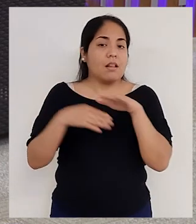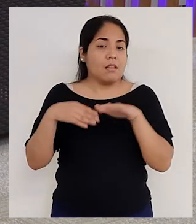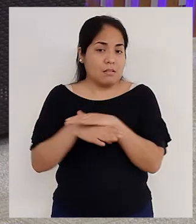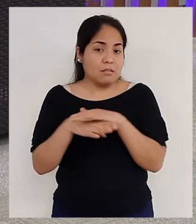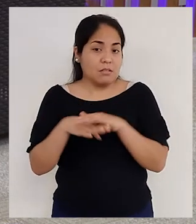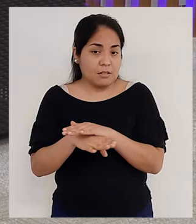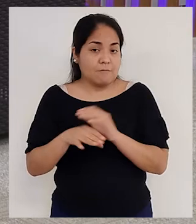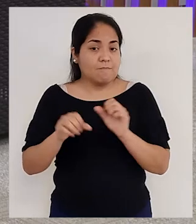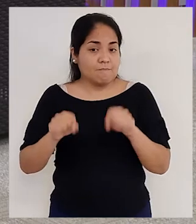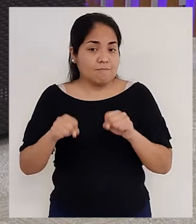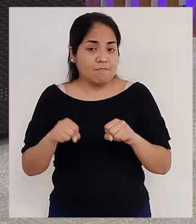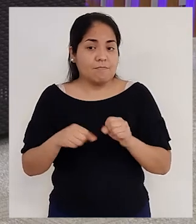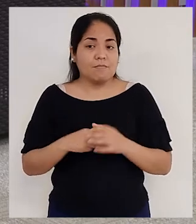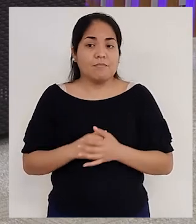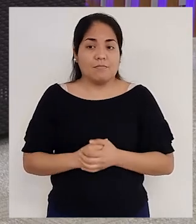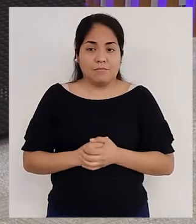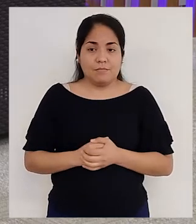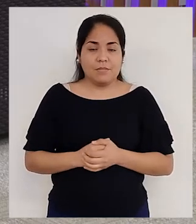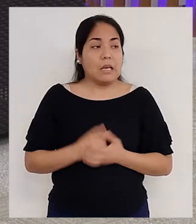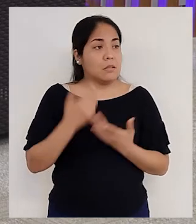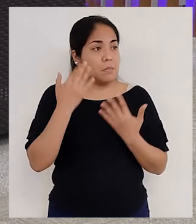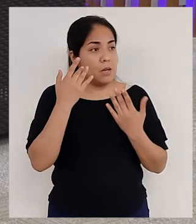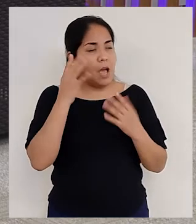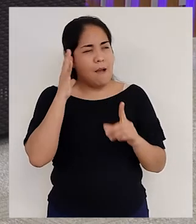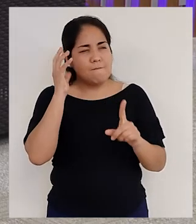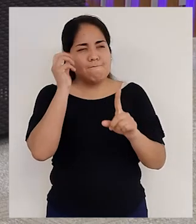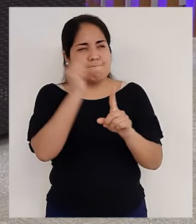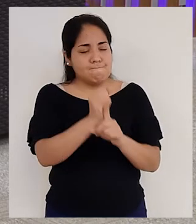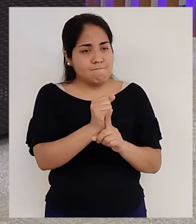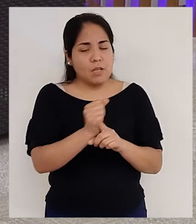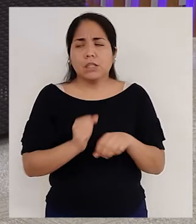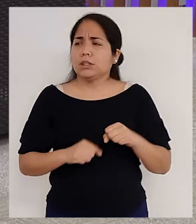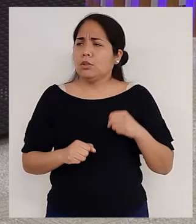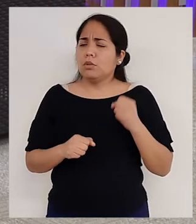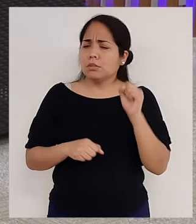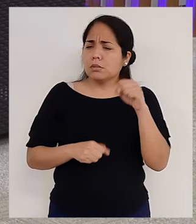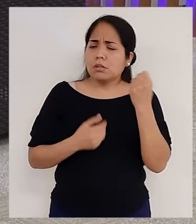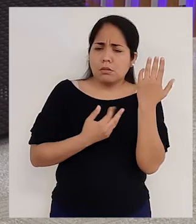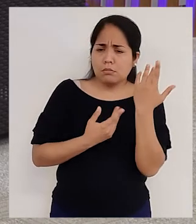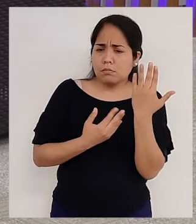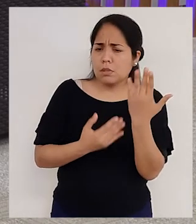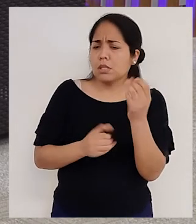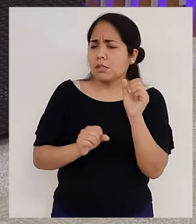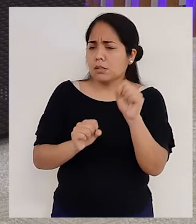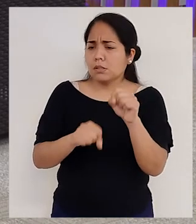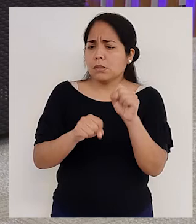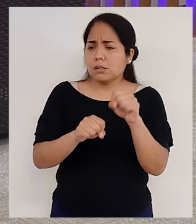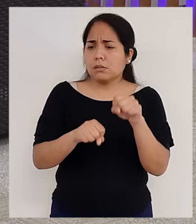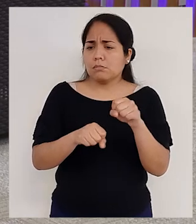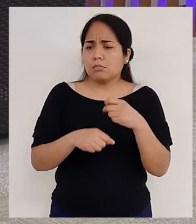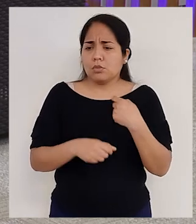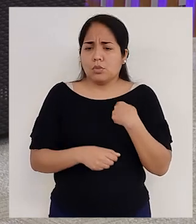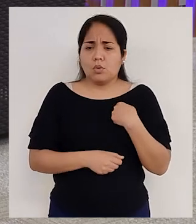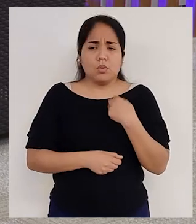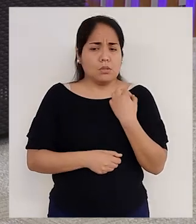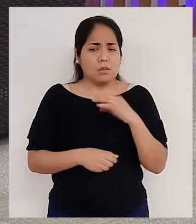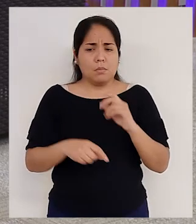de accesibilidad. Bueno, la confianza es el último que se pierde, arquitecto. Bueno, sí, yo tengo mucha esperanza, yo